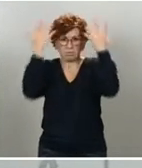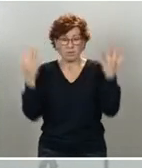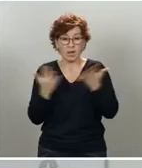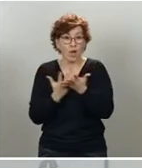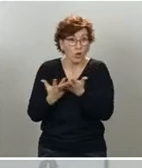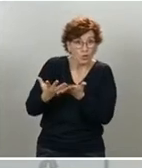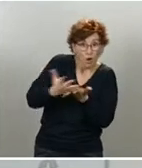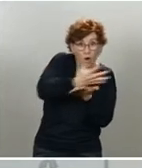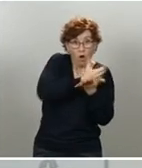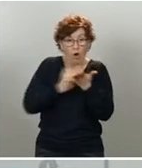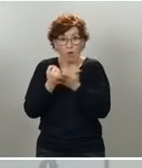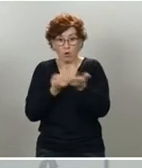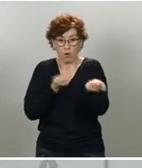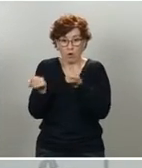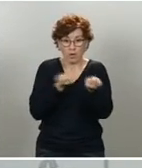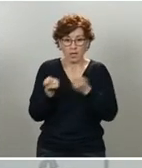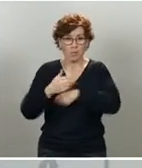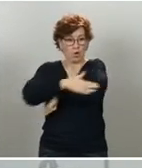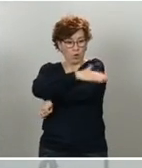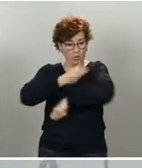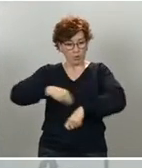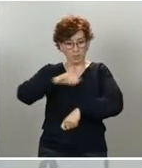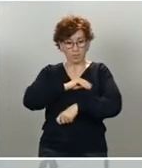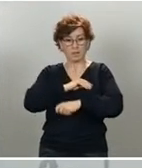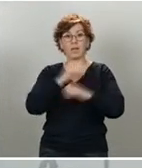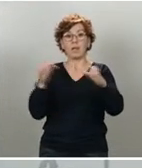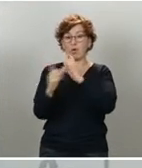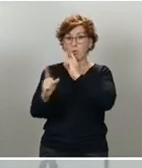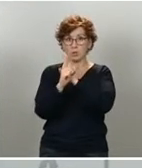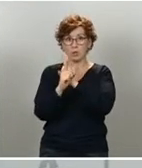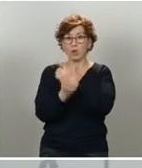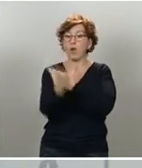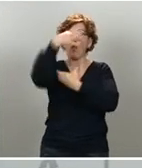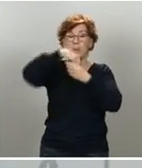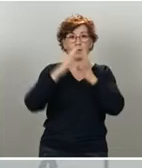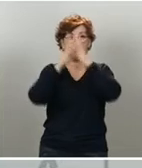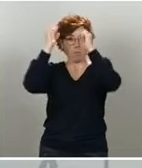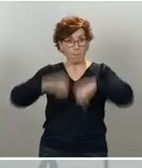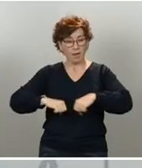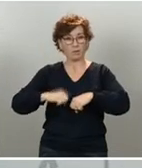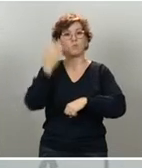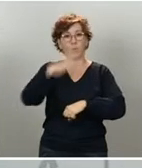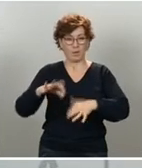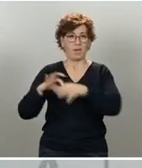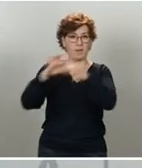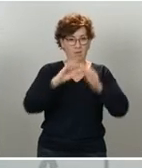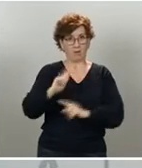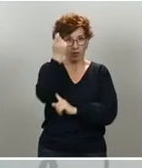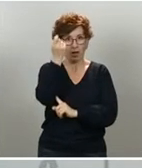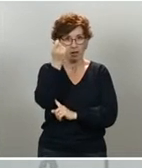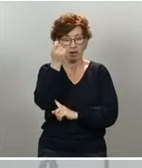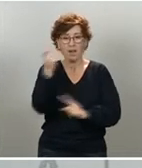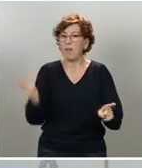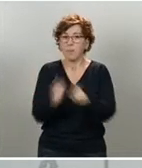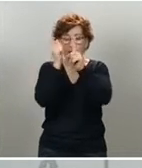la oposición, alrededor de ese gran pacto de reconstrucción social y económica que necesita nuestro país. Lo que es evidente es que gobierne quien gobierne y en todos